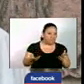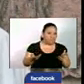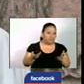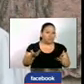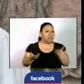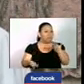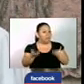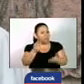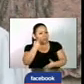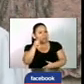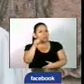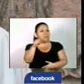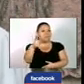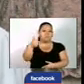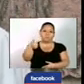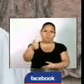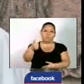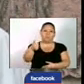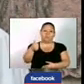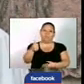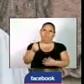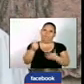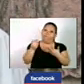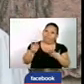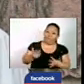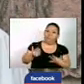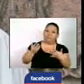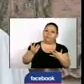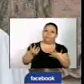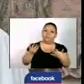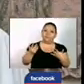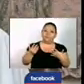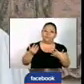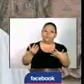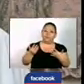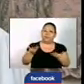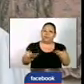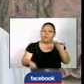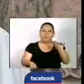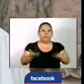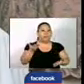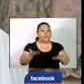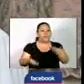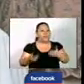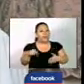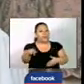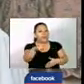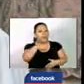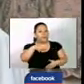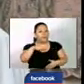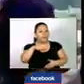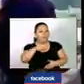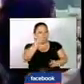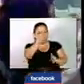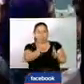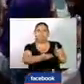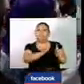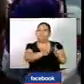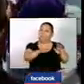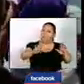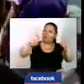positiva pero ojalá que esto no trascienda de la sanción al corrupto